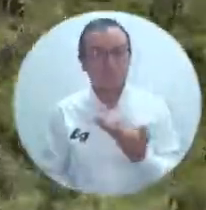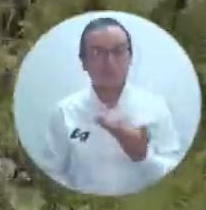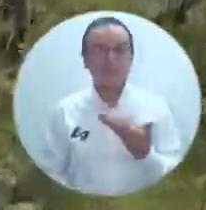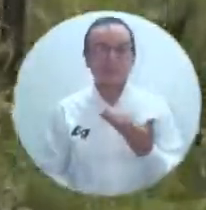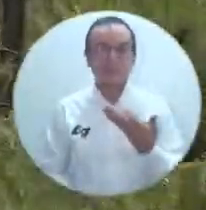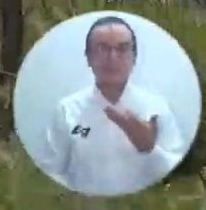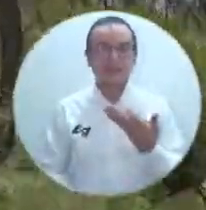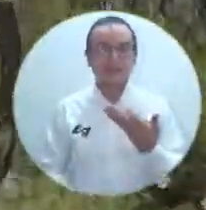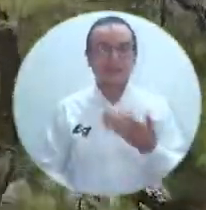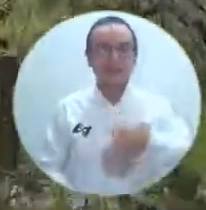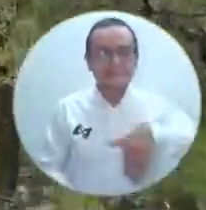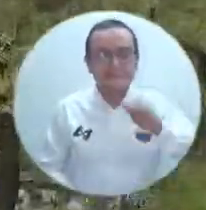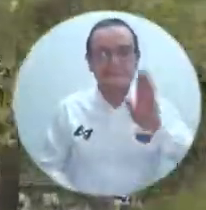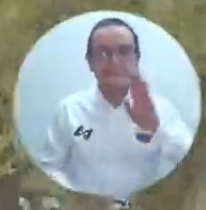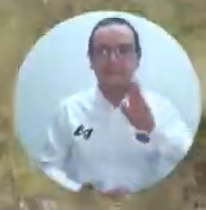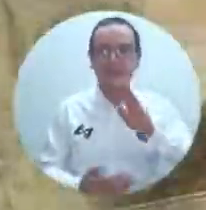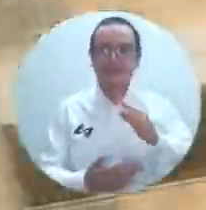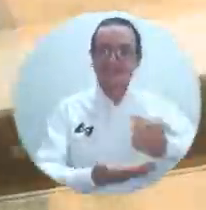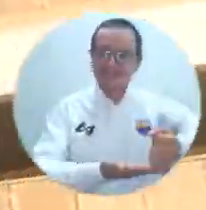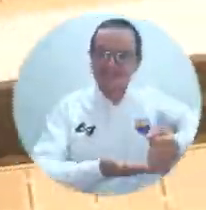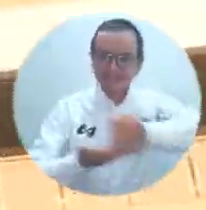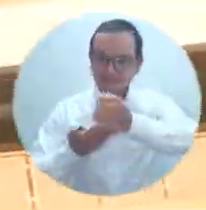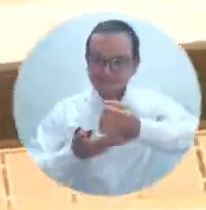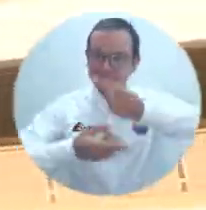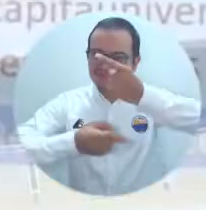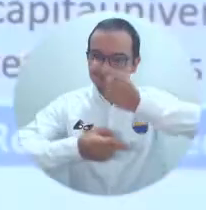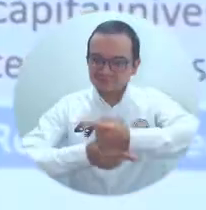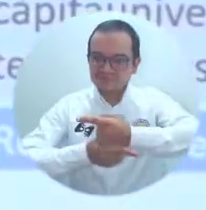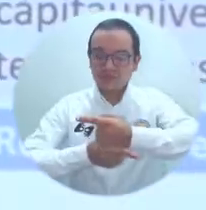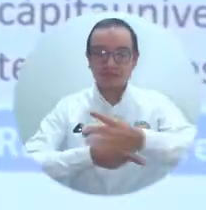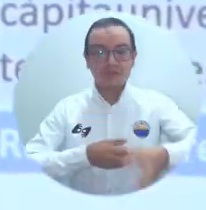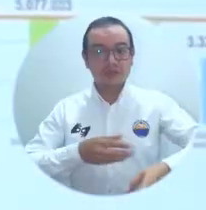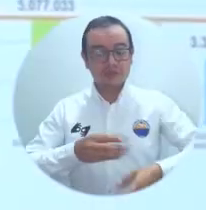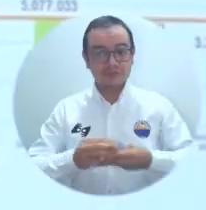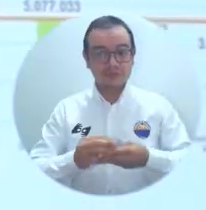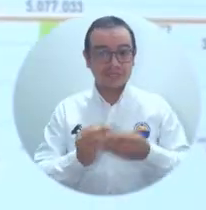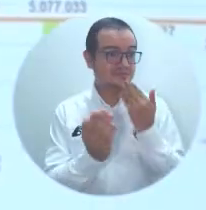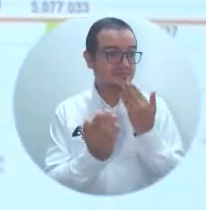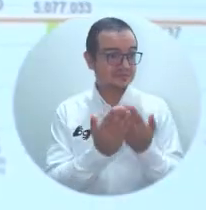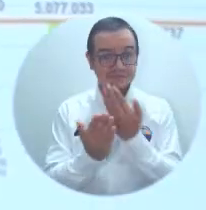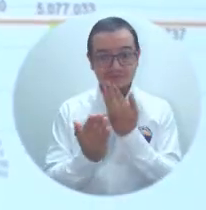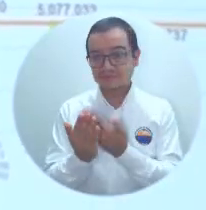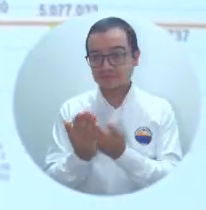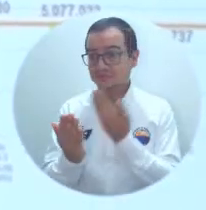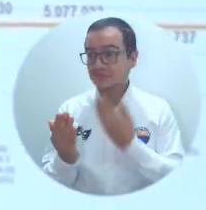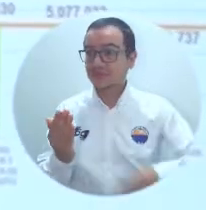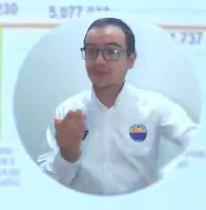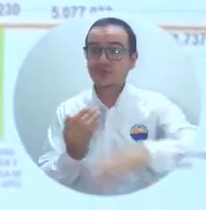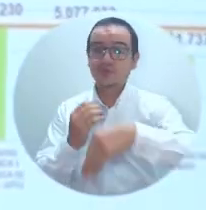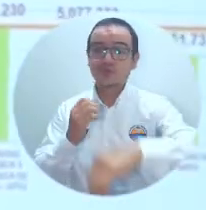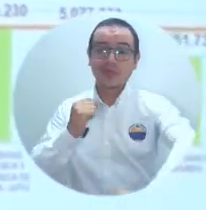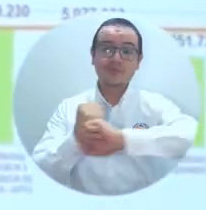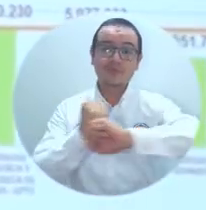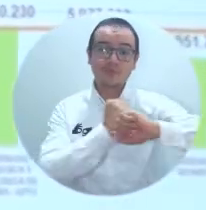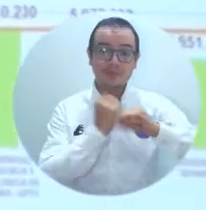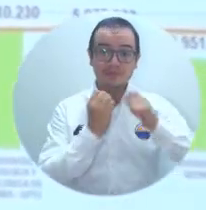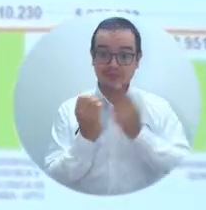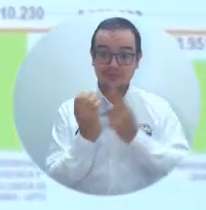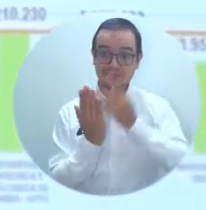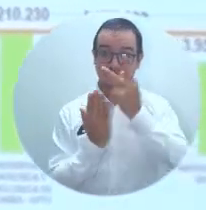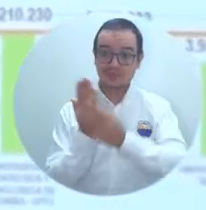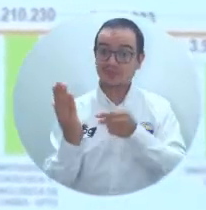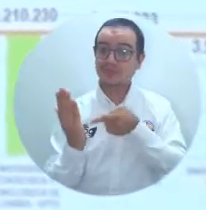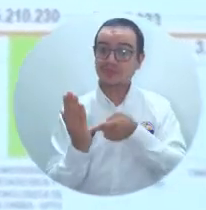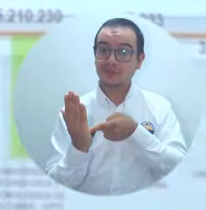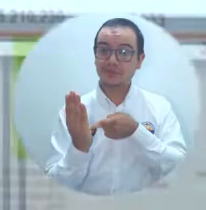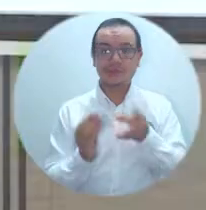la universidad, que sea un poco más efectivo esas ayudas, y pues gracias a todos los que nos han impulsado en